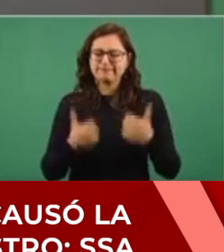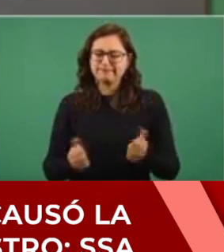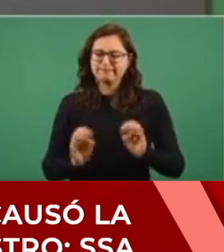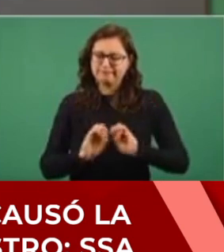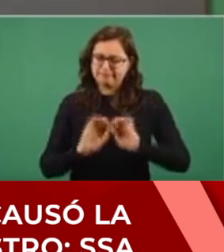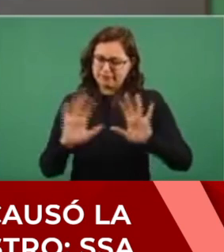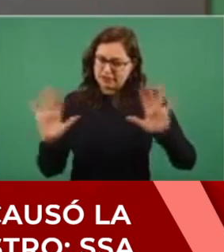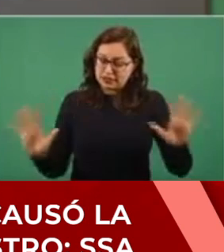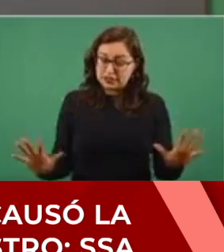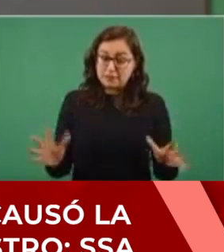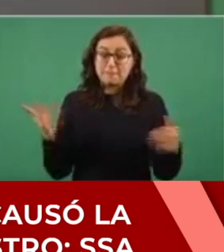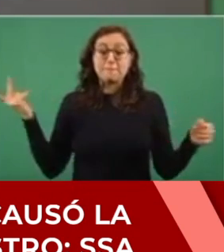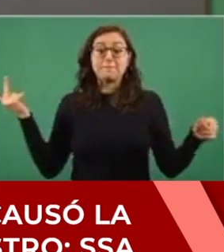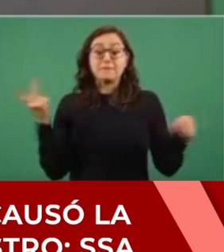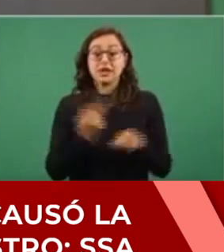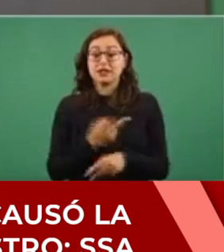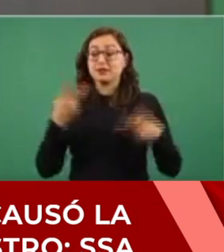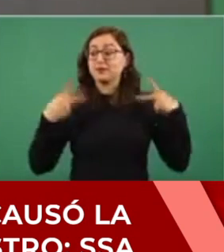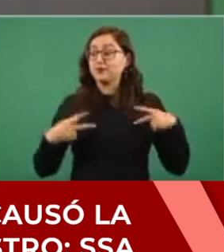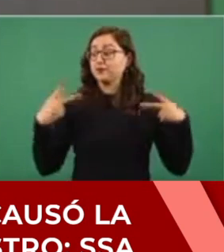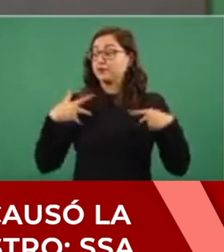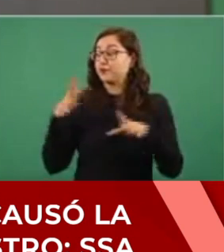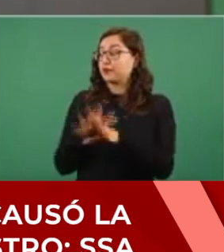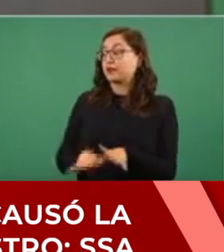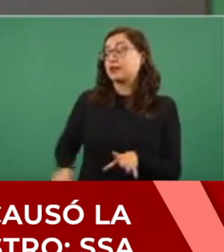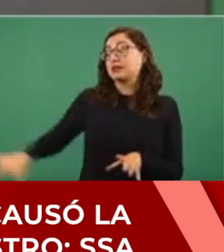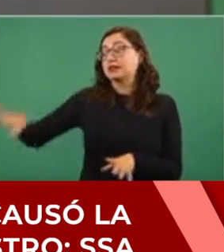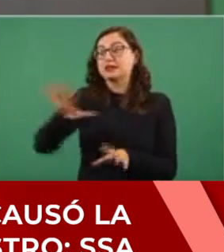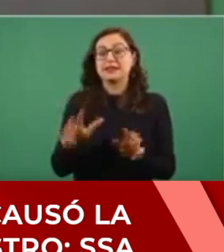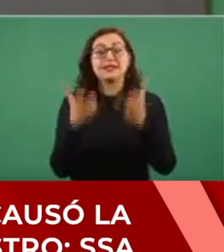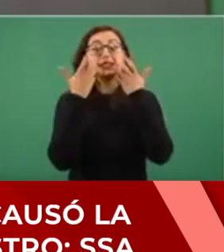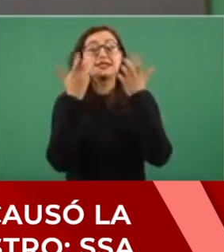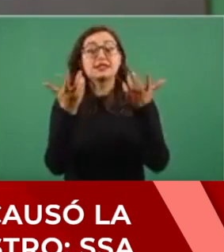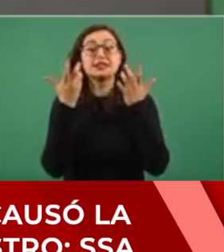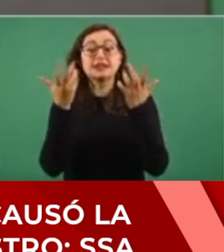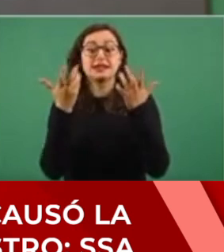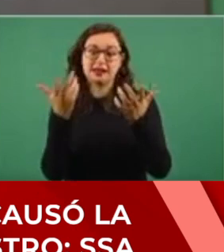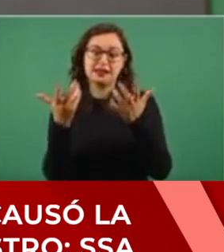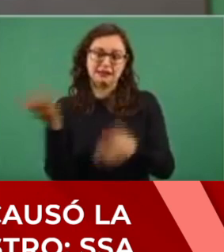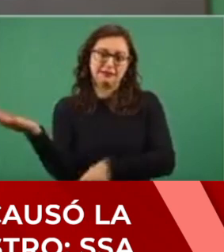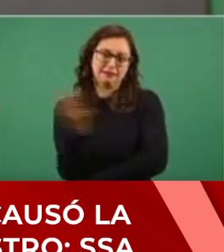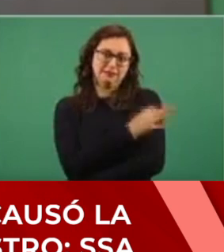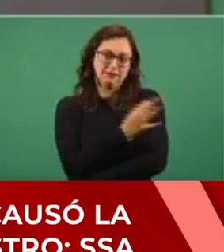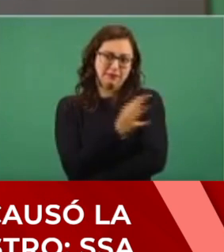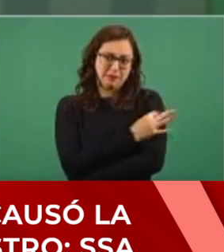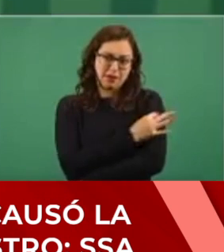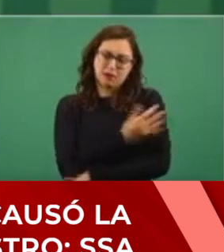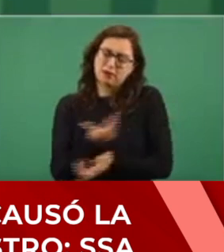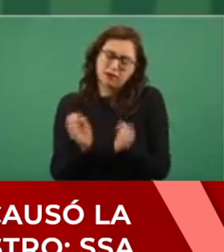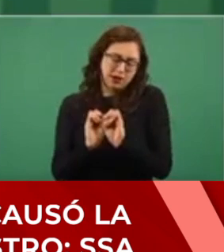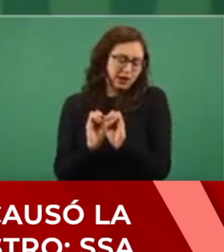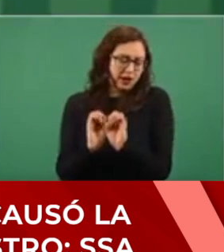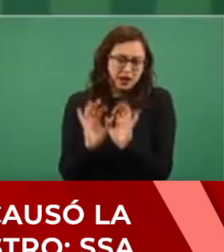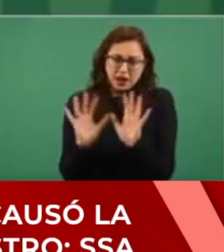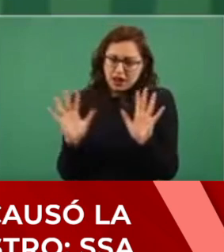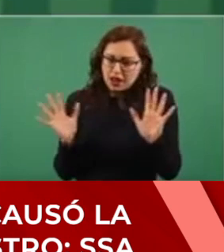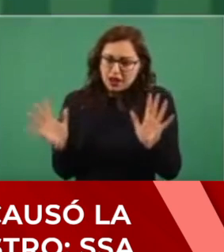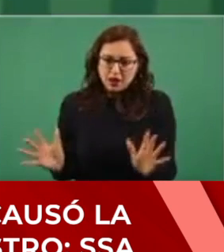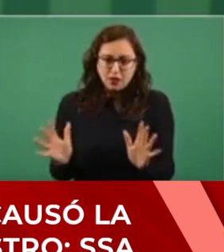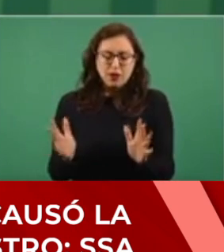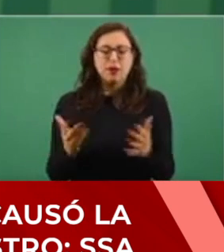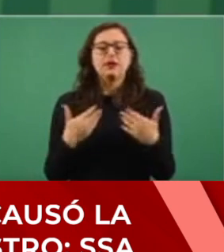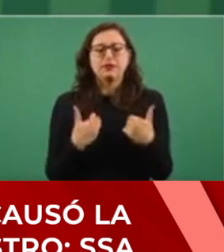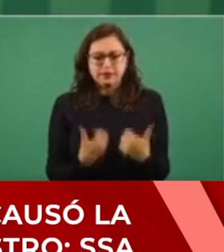la expectativa pública, el gran entusiasmo que hay, desde luego, por ser vacunados, y esto en términos de salud pública